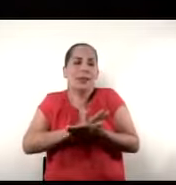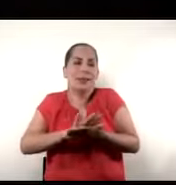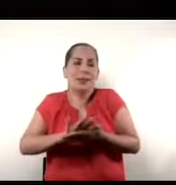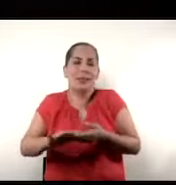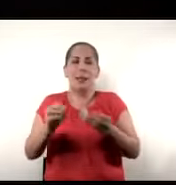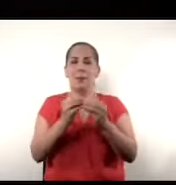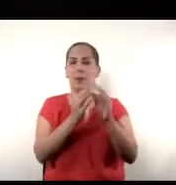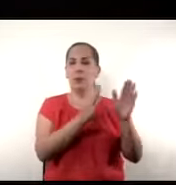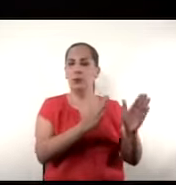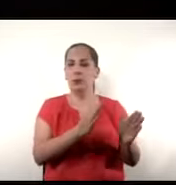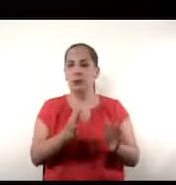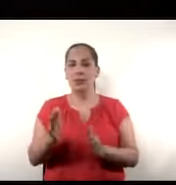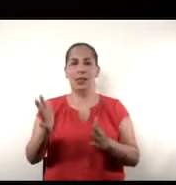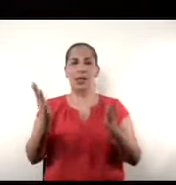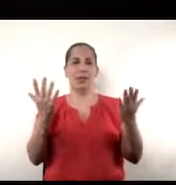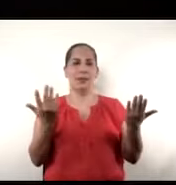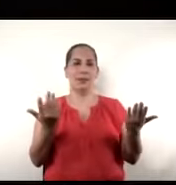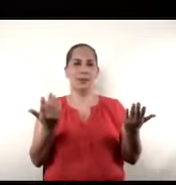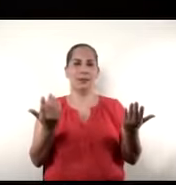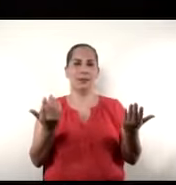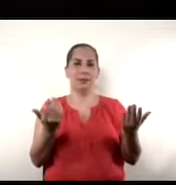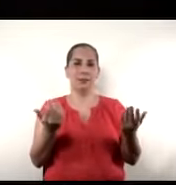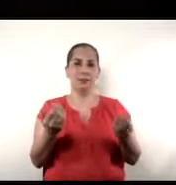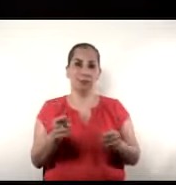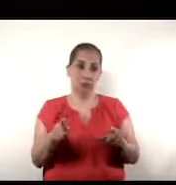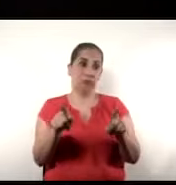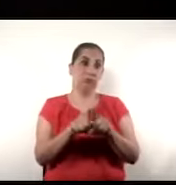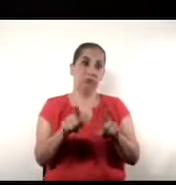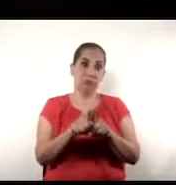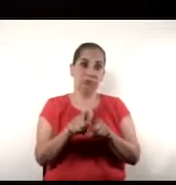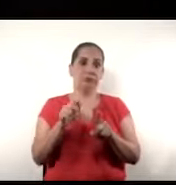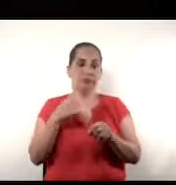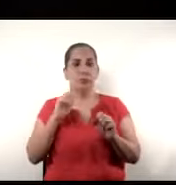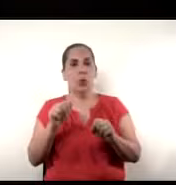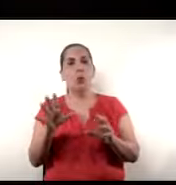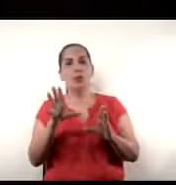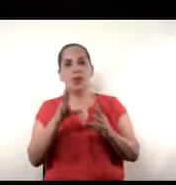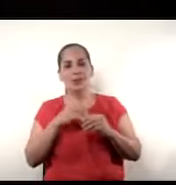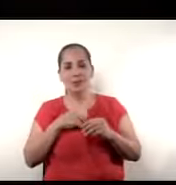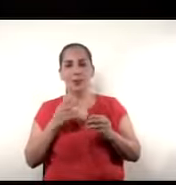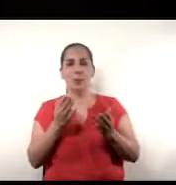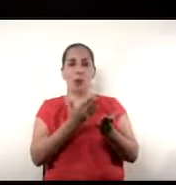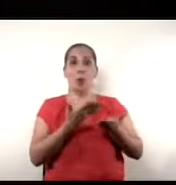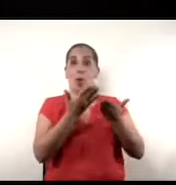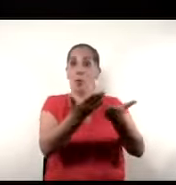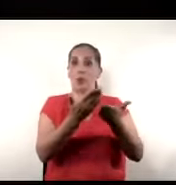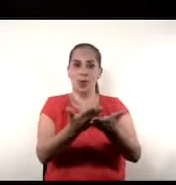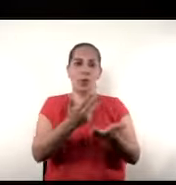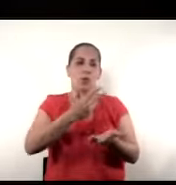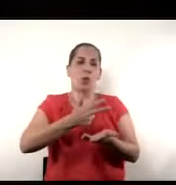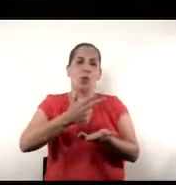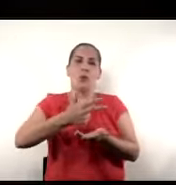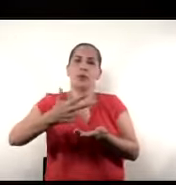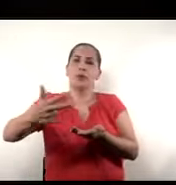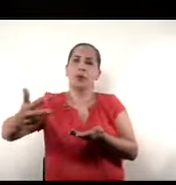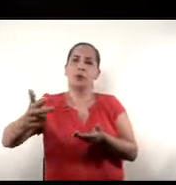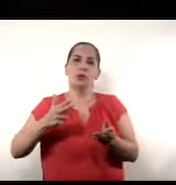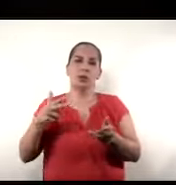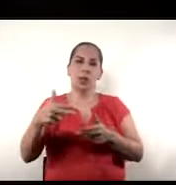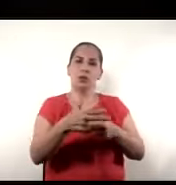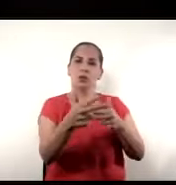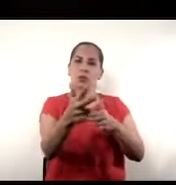ciudad más ordenada, si además la dotamos de un sistema de transporte público, lo comentábamos arriba antes de